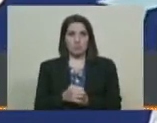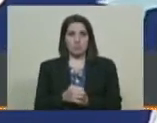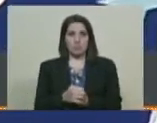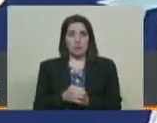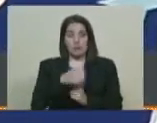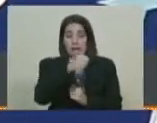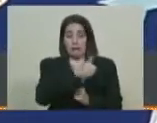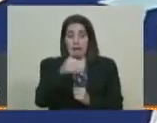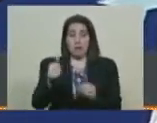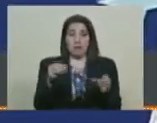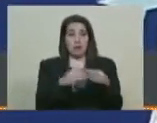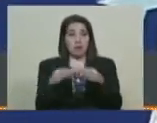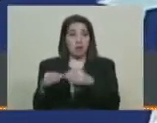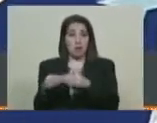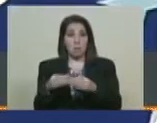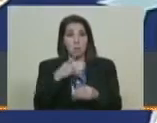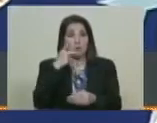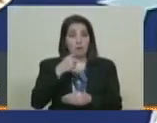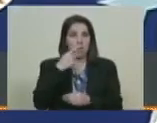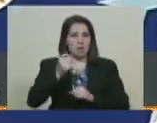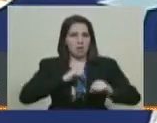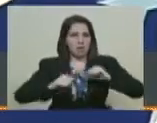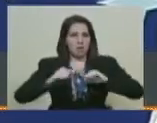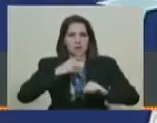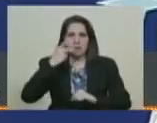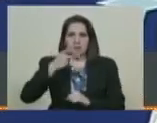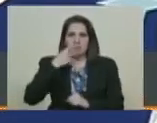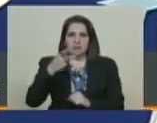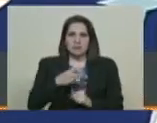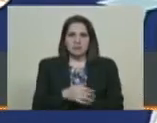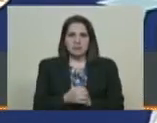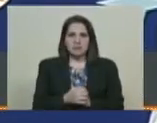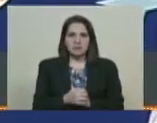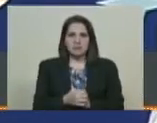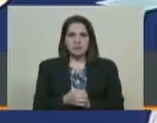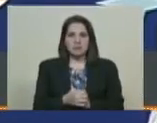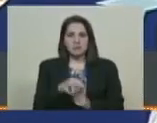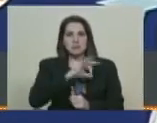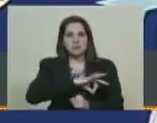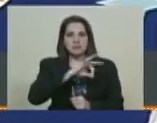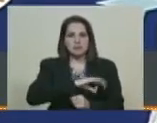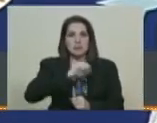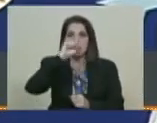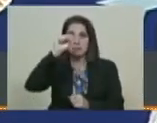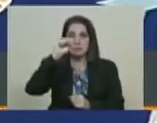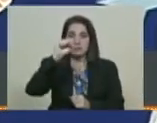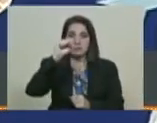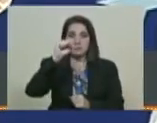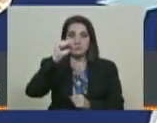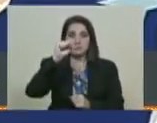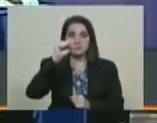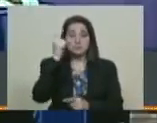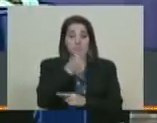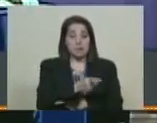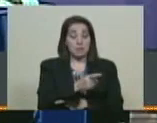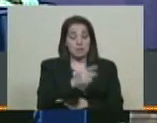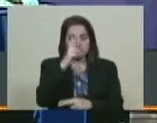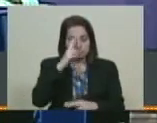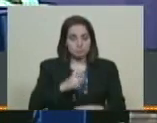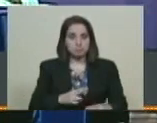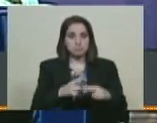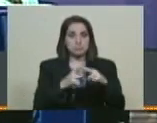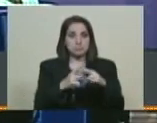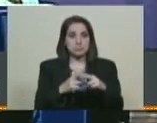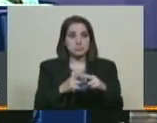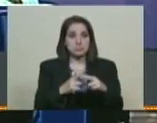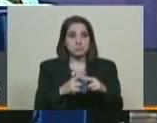Cada partido, cada movimiento político, cada movimiento social debe cumplir